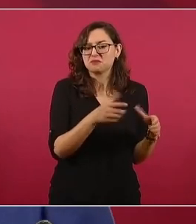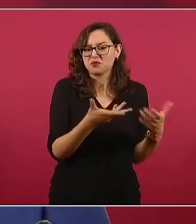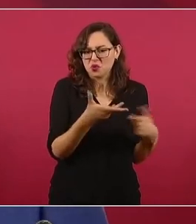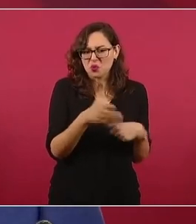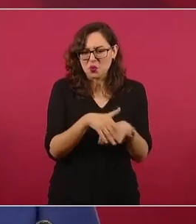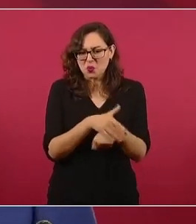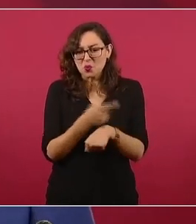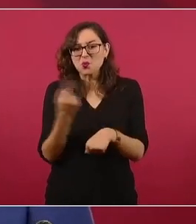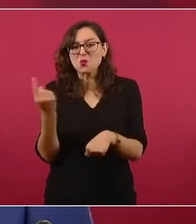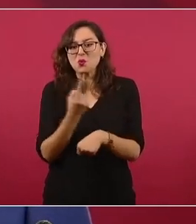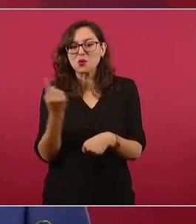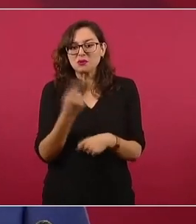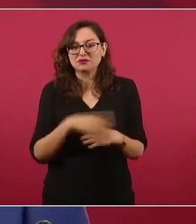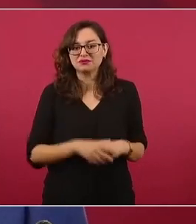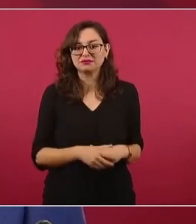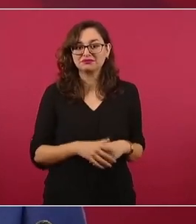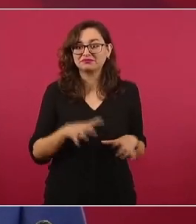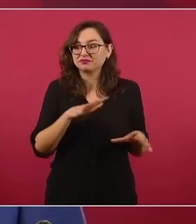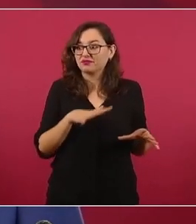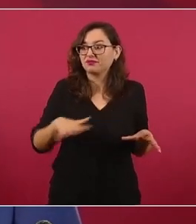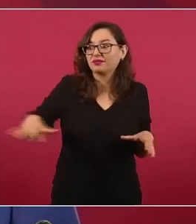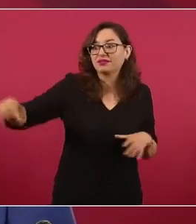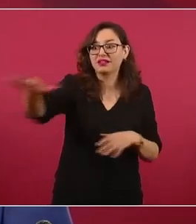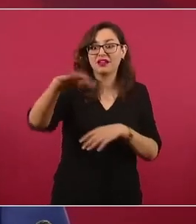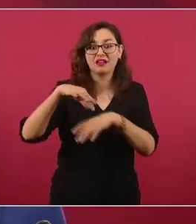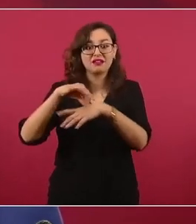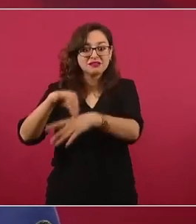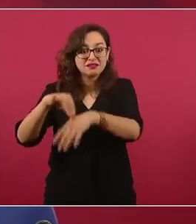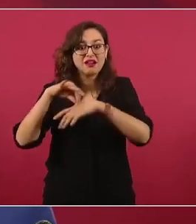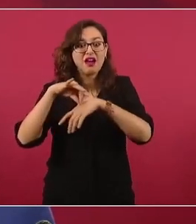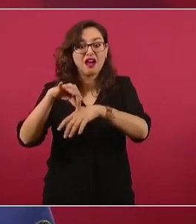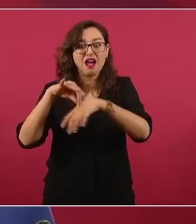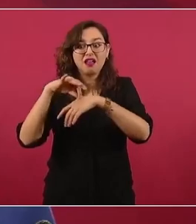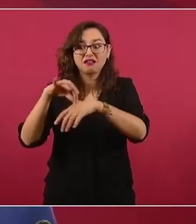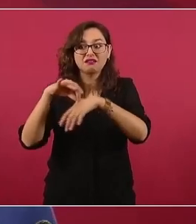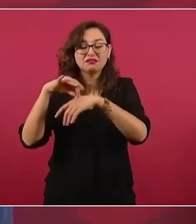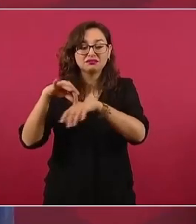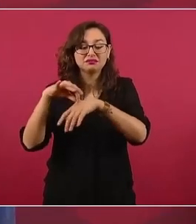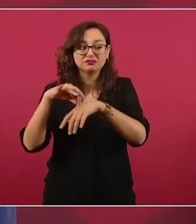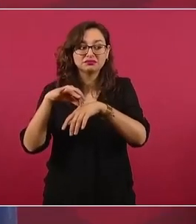la realidad los va desmintiendo.